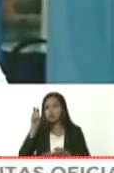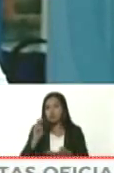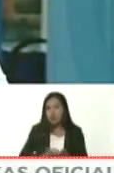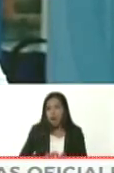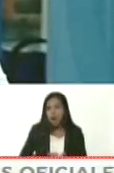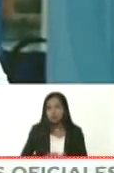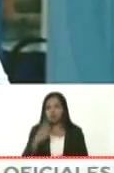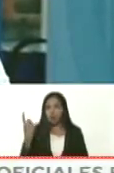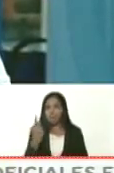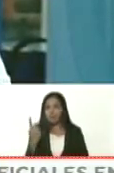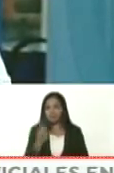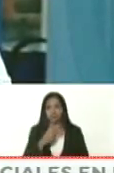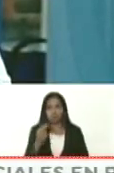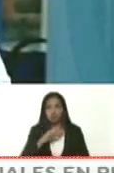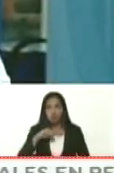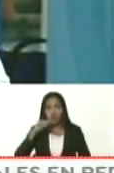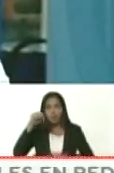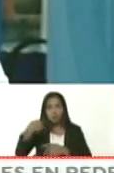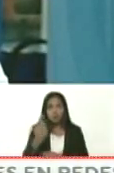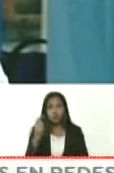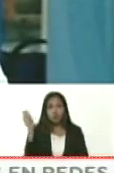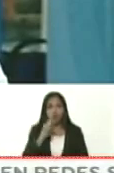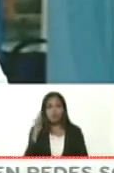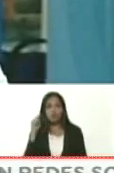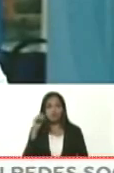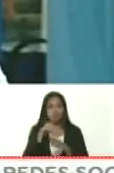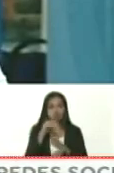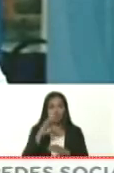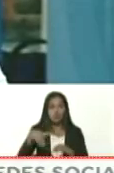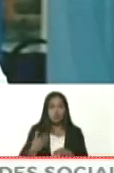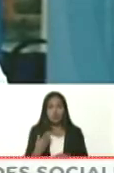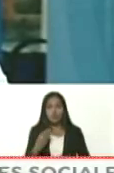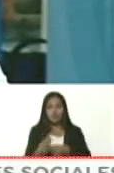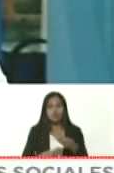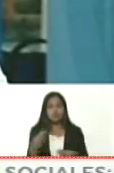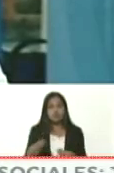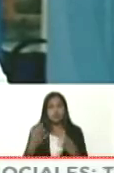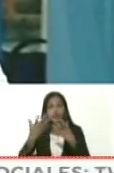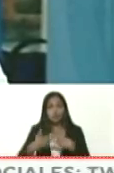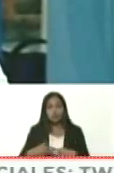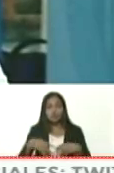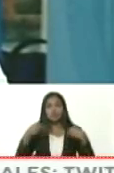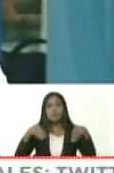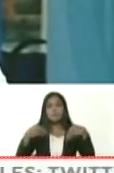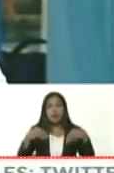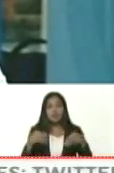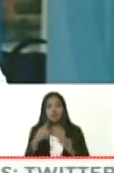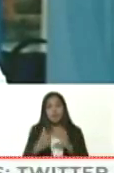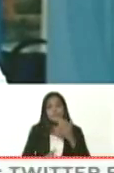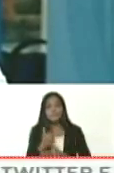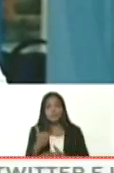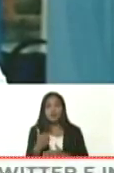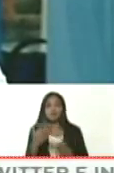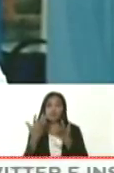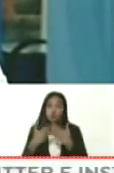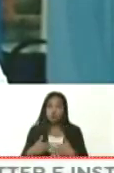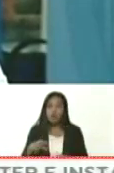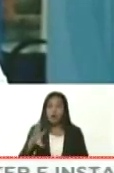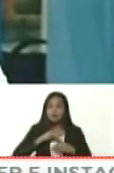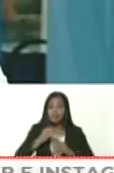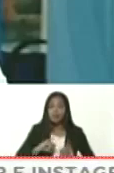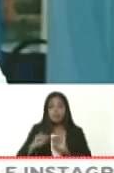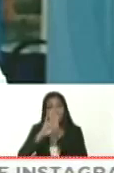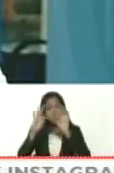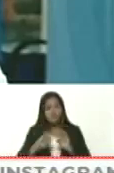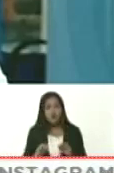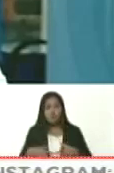meta para los próximos meses, presidente, que esta sea, la industria del plástico sea una de las industrias para captar y generar